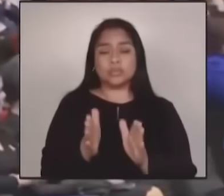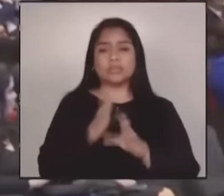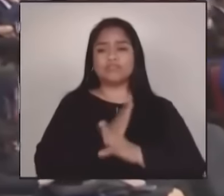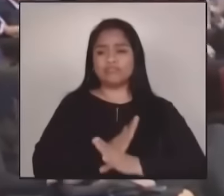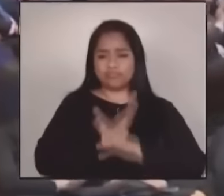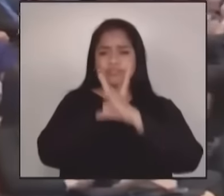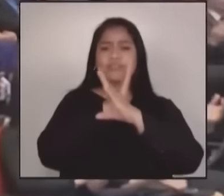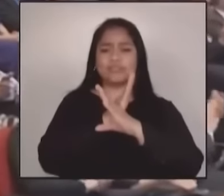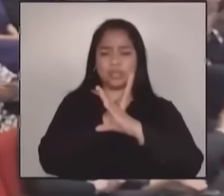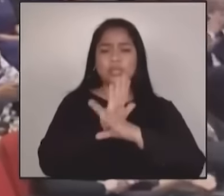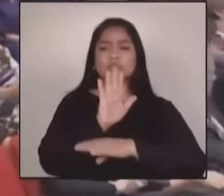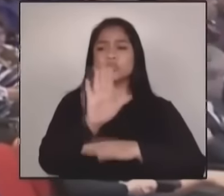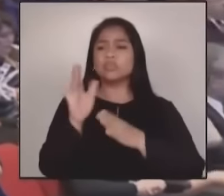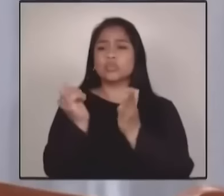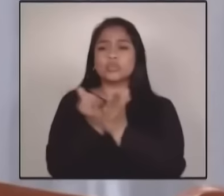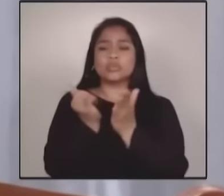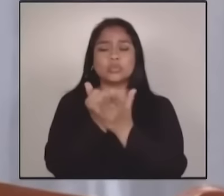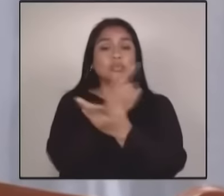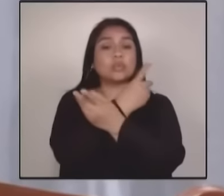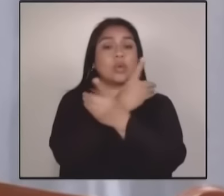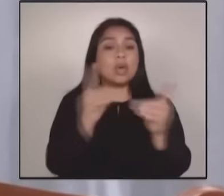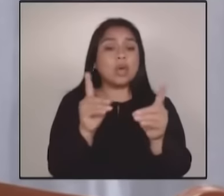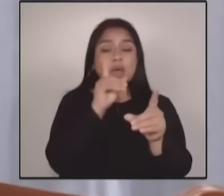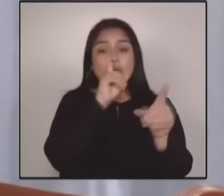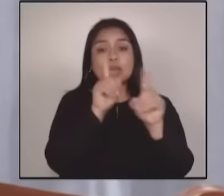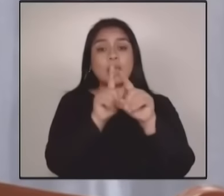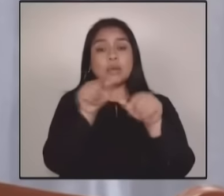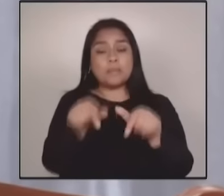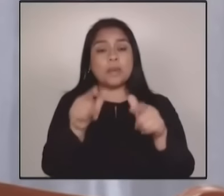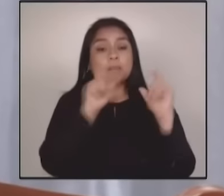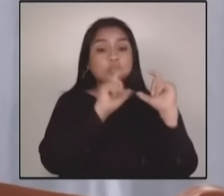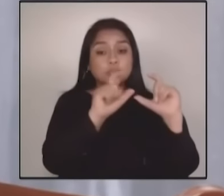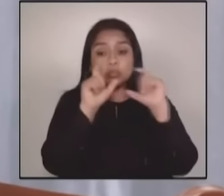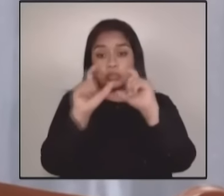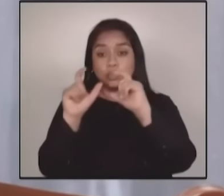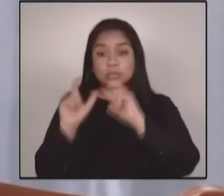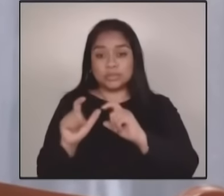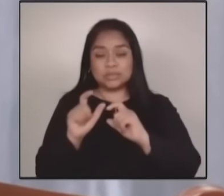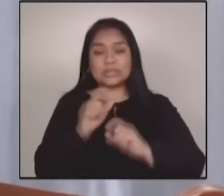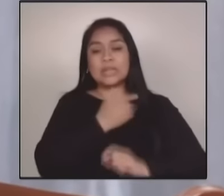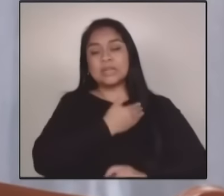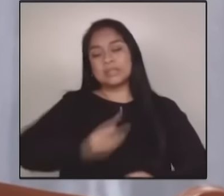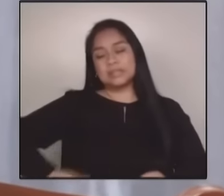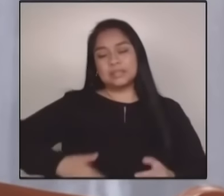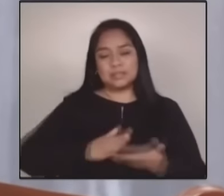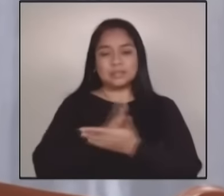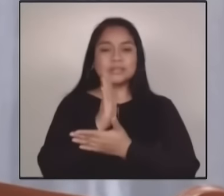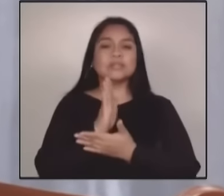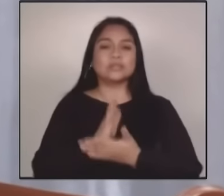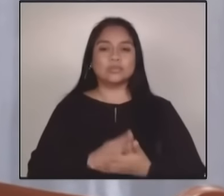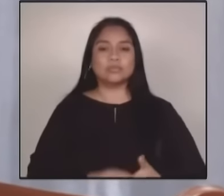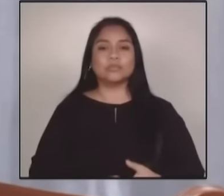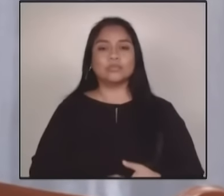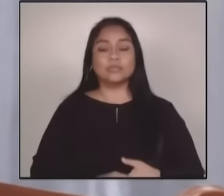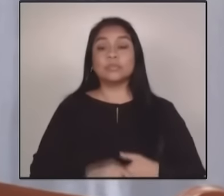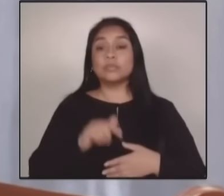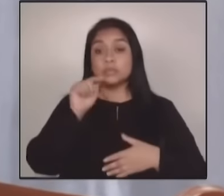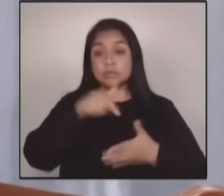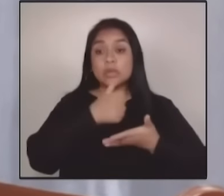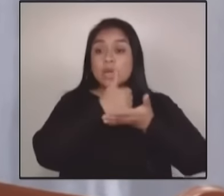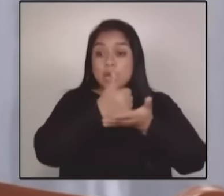sus instituciones democráticas y la preservación del Estado de Derecho. La